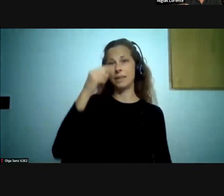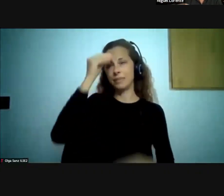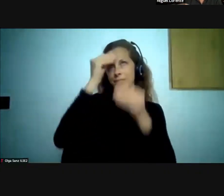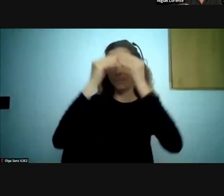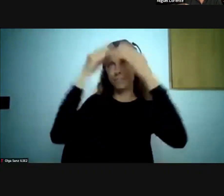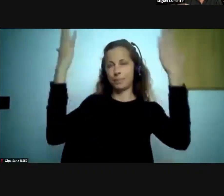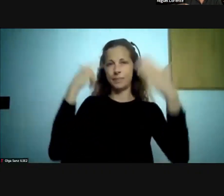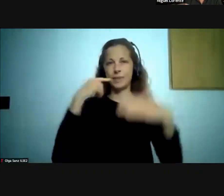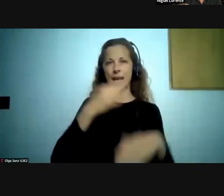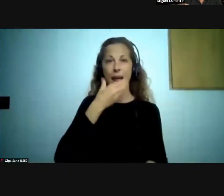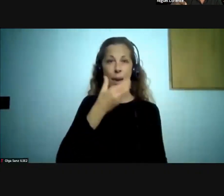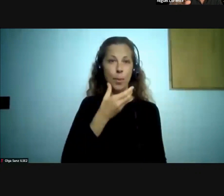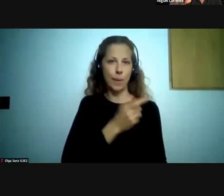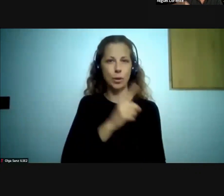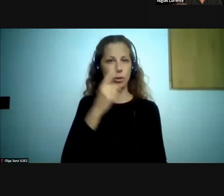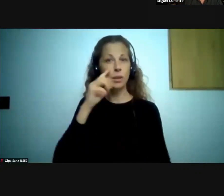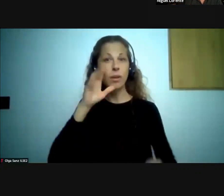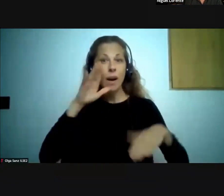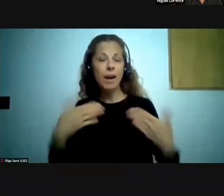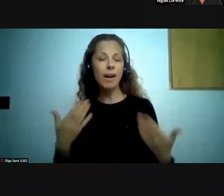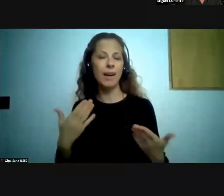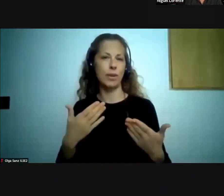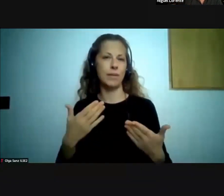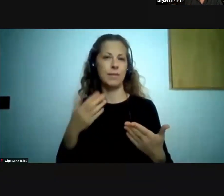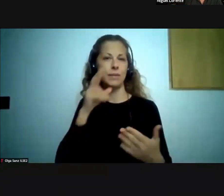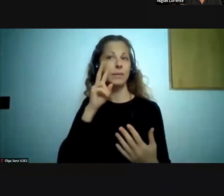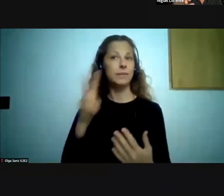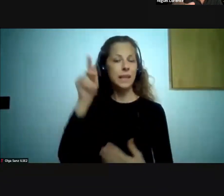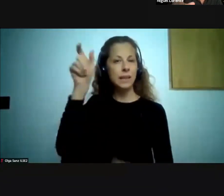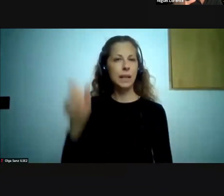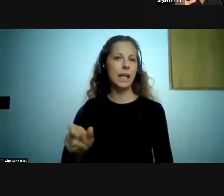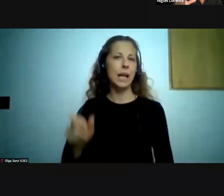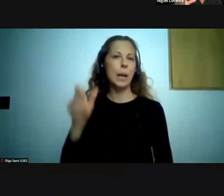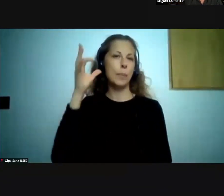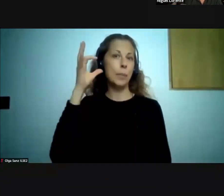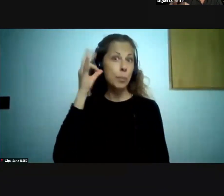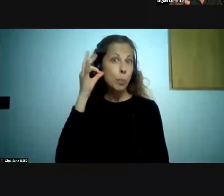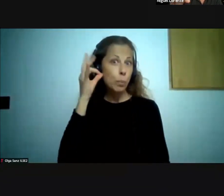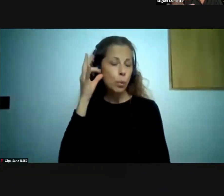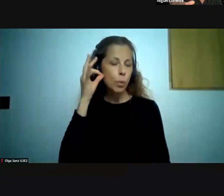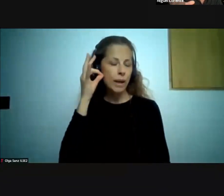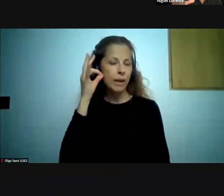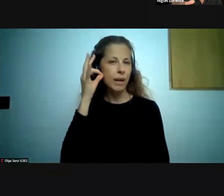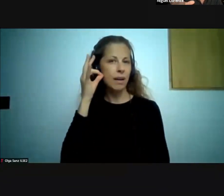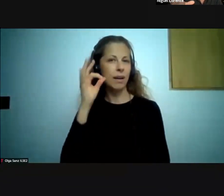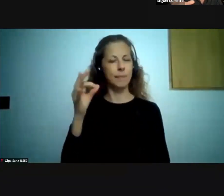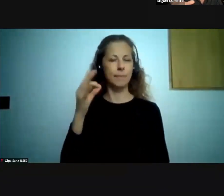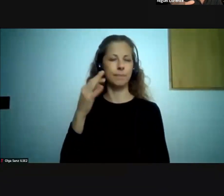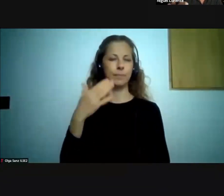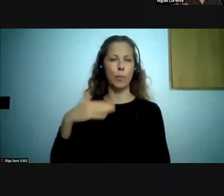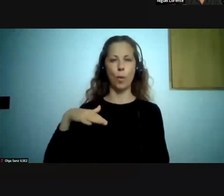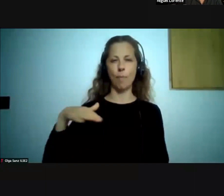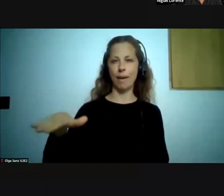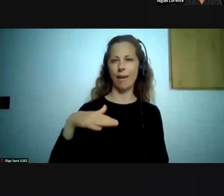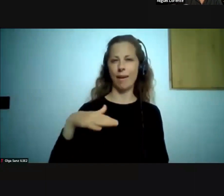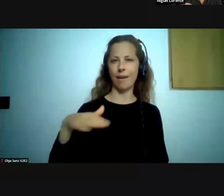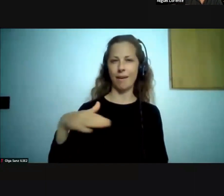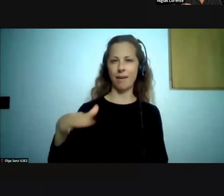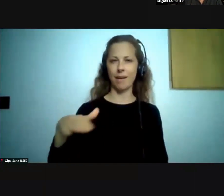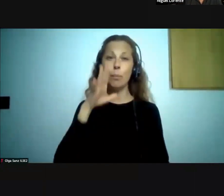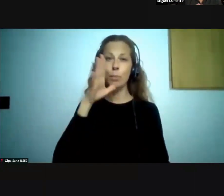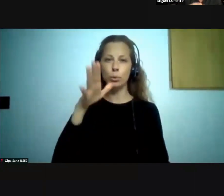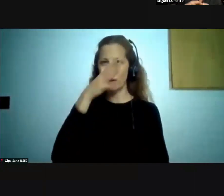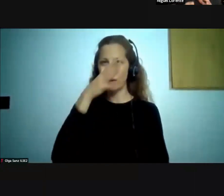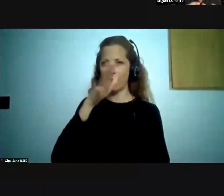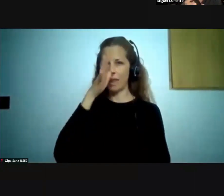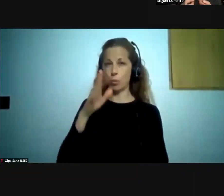mantiene, sino que se sitúa de una manera muy concreta en algo digamos, específico como son las